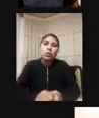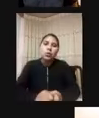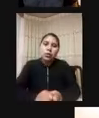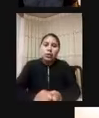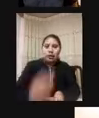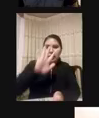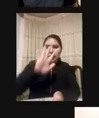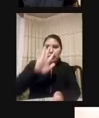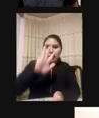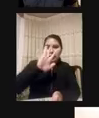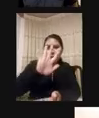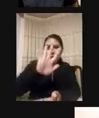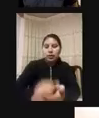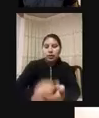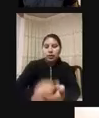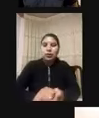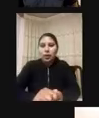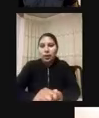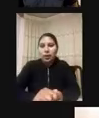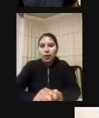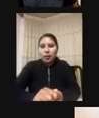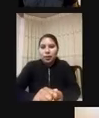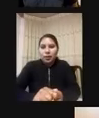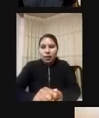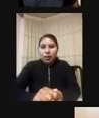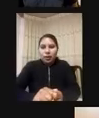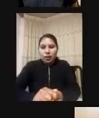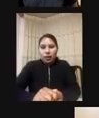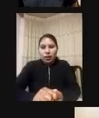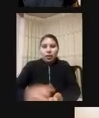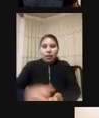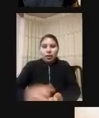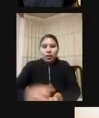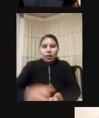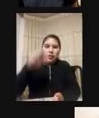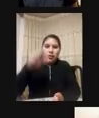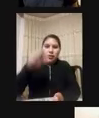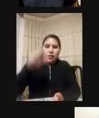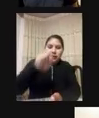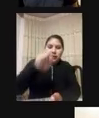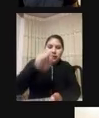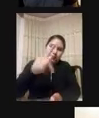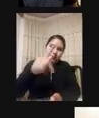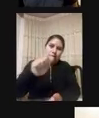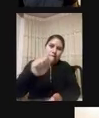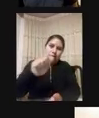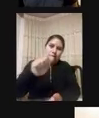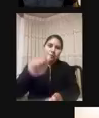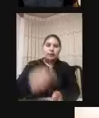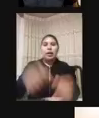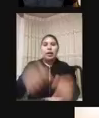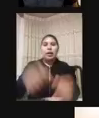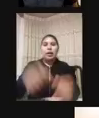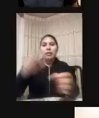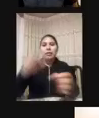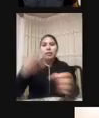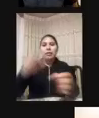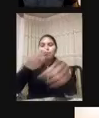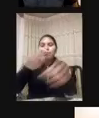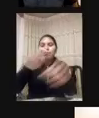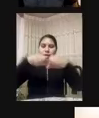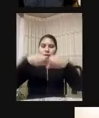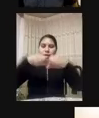otro en el distrito 8 en la zona de Sencata. Estos centros brindan también apoyo en trabajo social, psicología, fisioterapia, psicomotricidad,